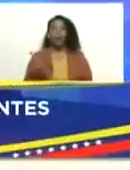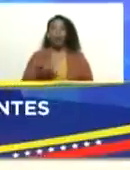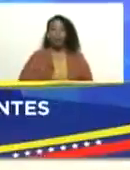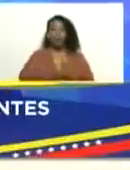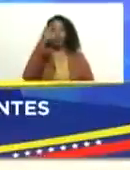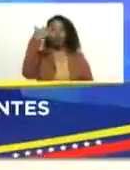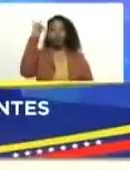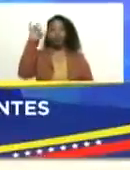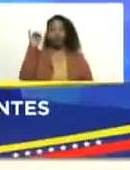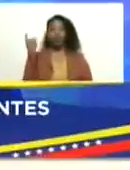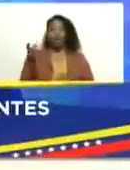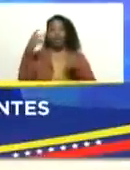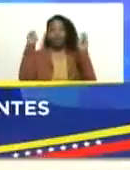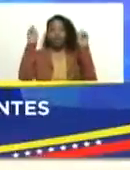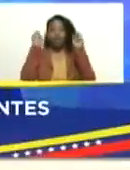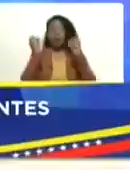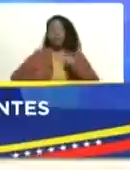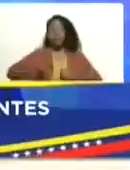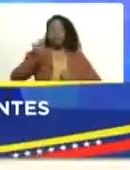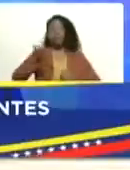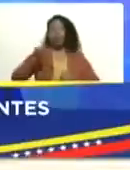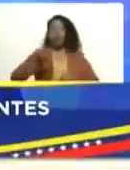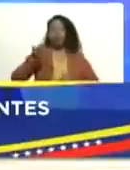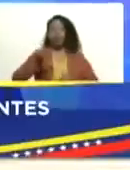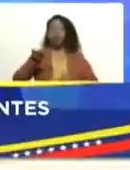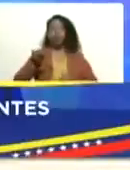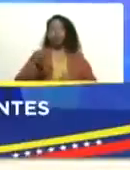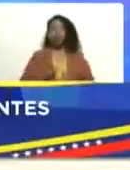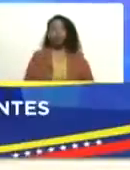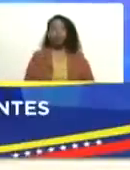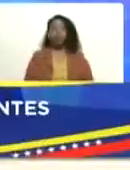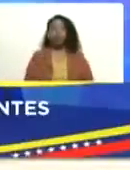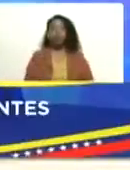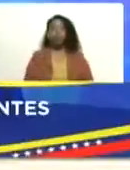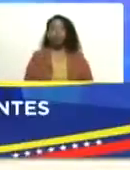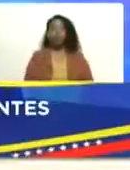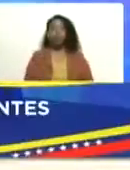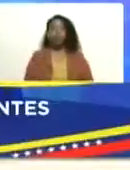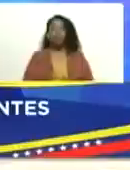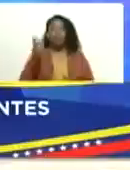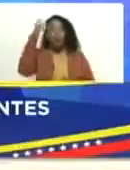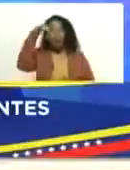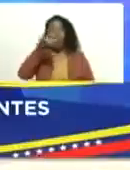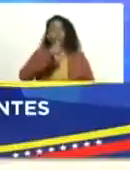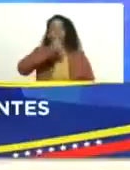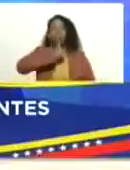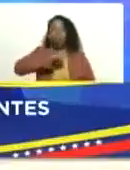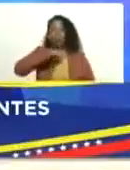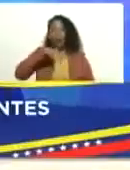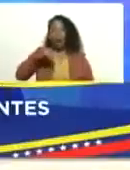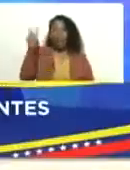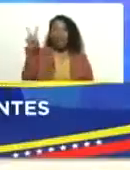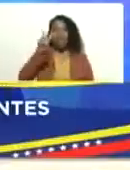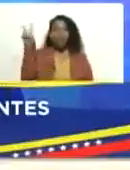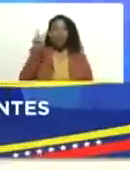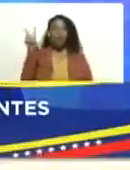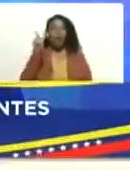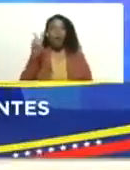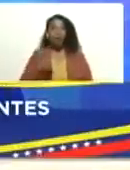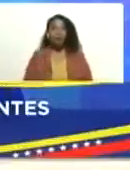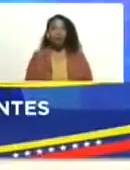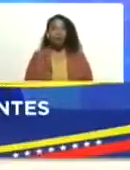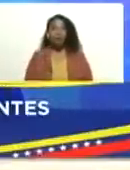papel destacado y también ante el pueblo resistente de Venezuela rindo honor y